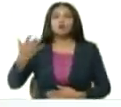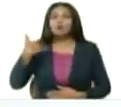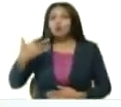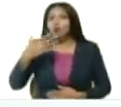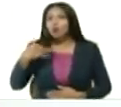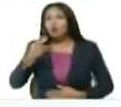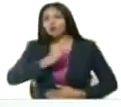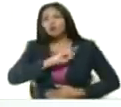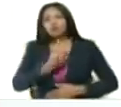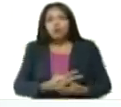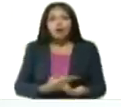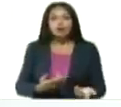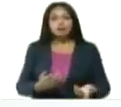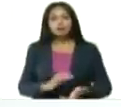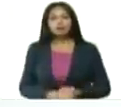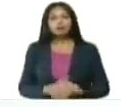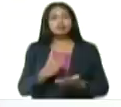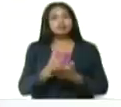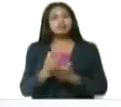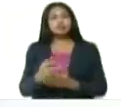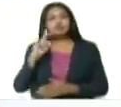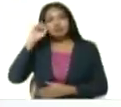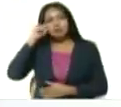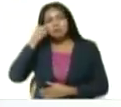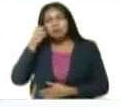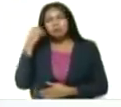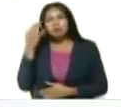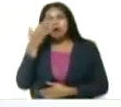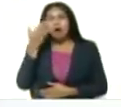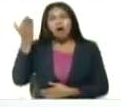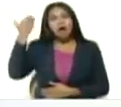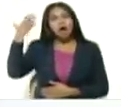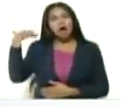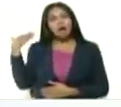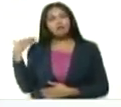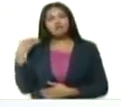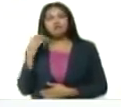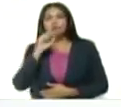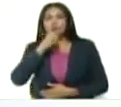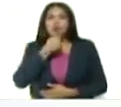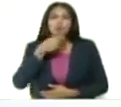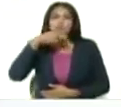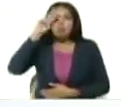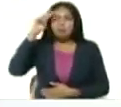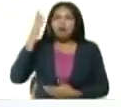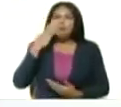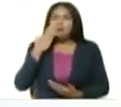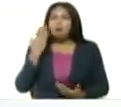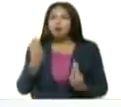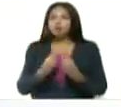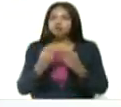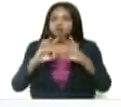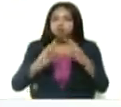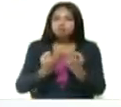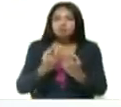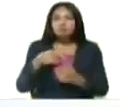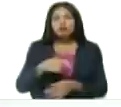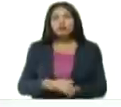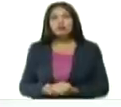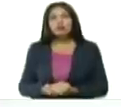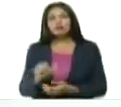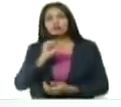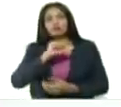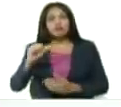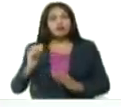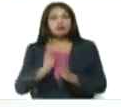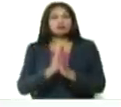Muy calurosa. Siempre tengo mis recuerdos con mi abuelo, mi papá, mi mamá, la familia. La Semana